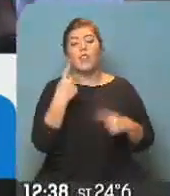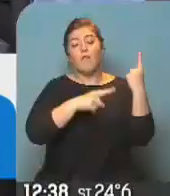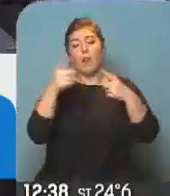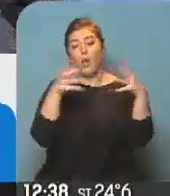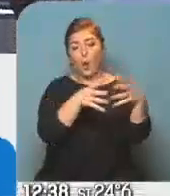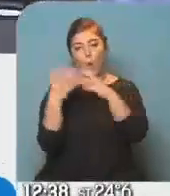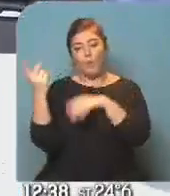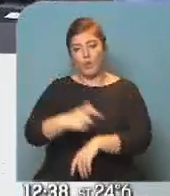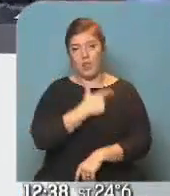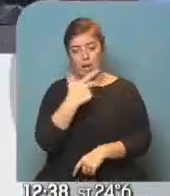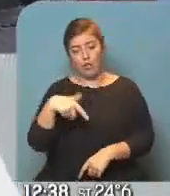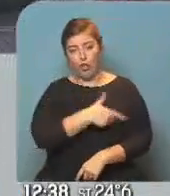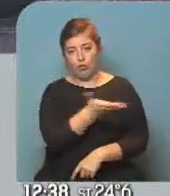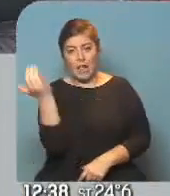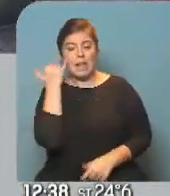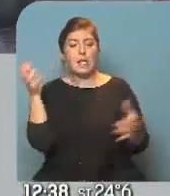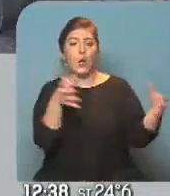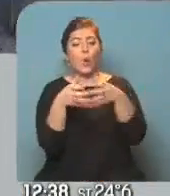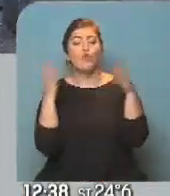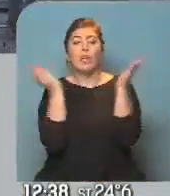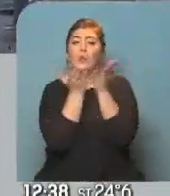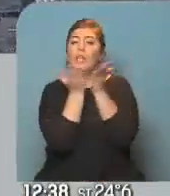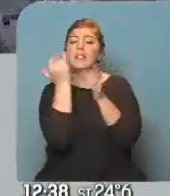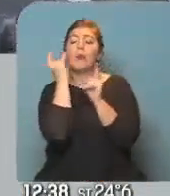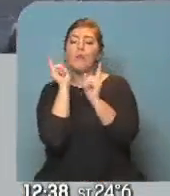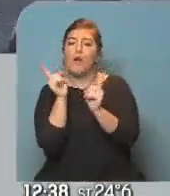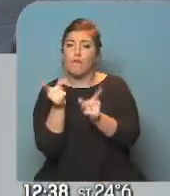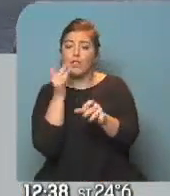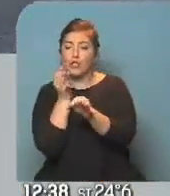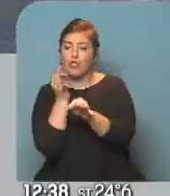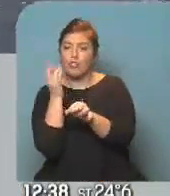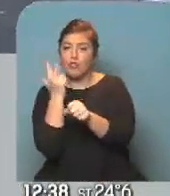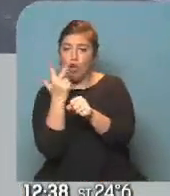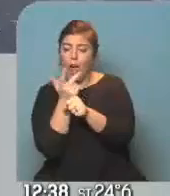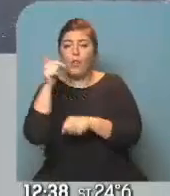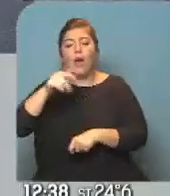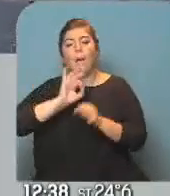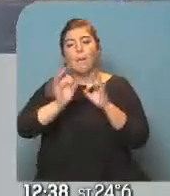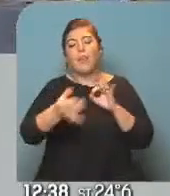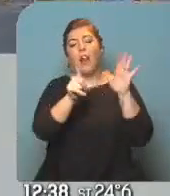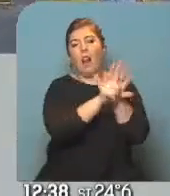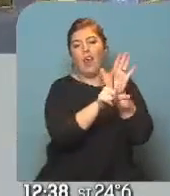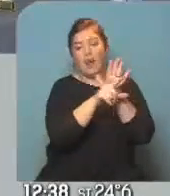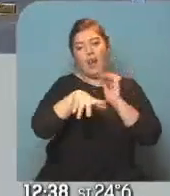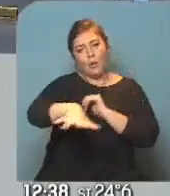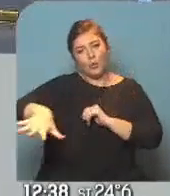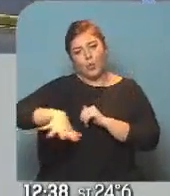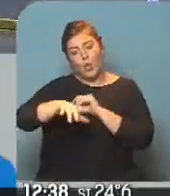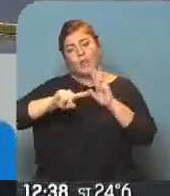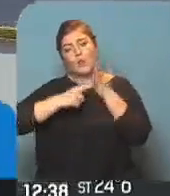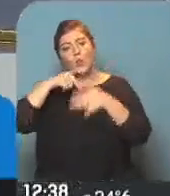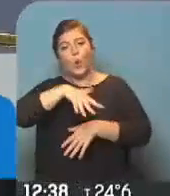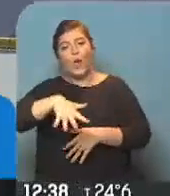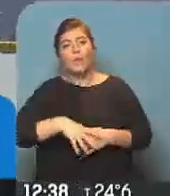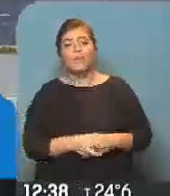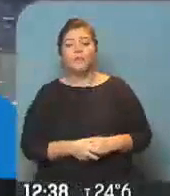sindicales, sociales y también de agrupaciones estudiantiles y de profesorados que permanecen aquí en las inmediaciones de la legislatura de la Ciudad de Buenos